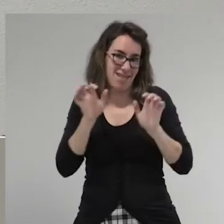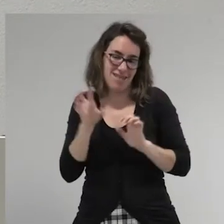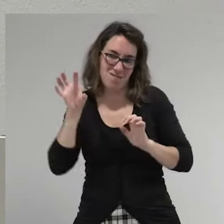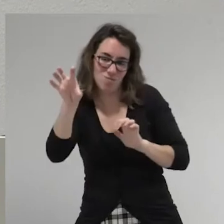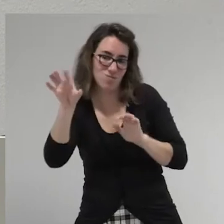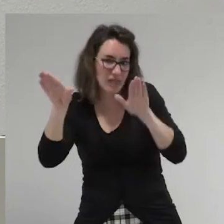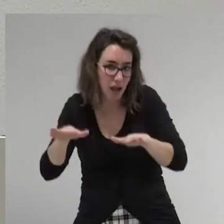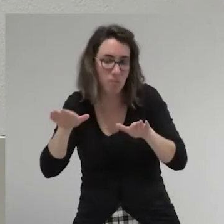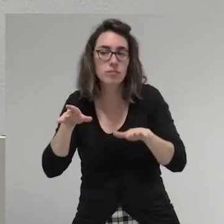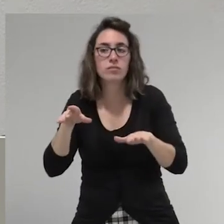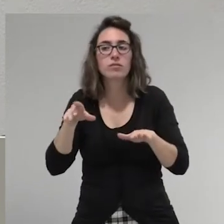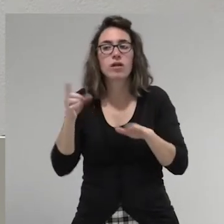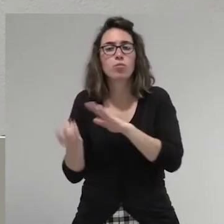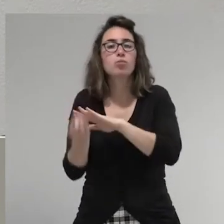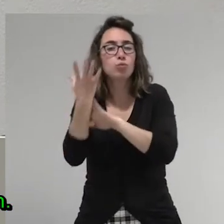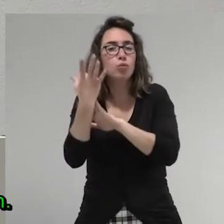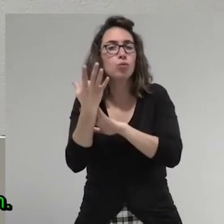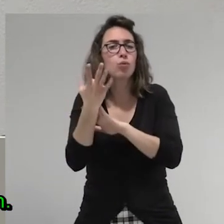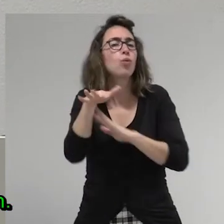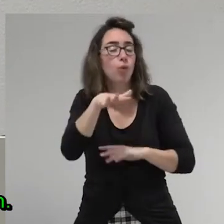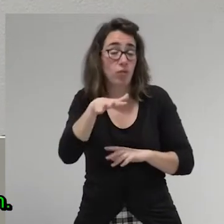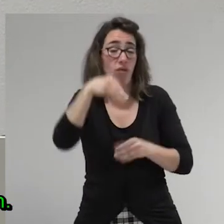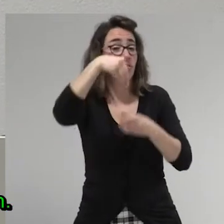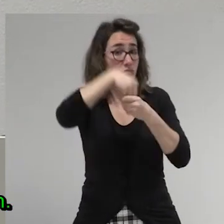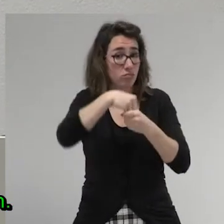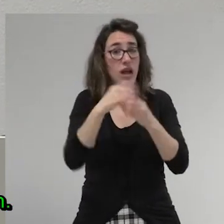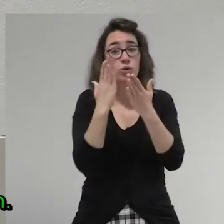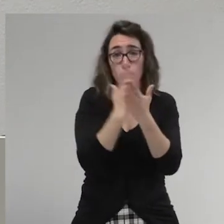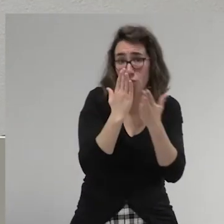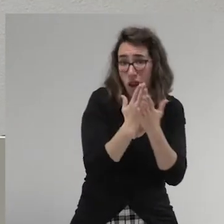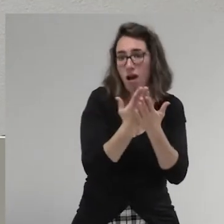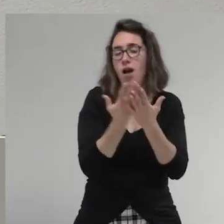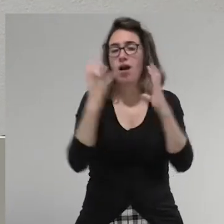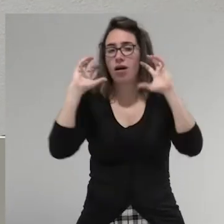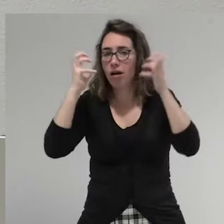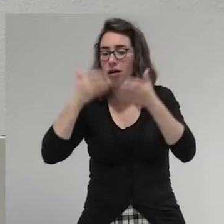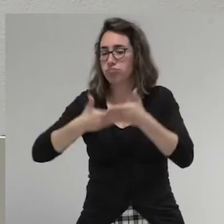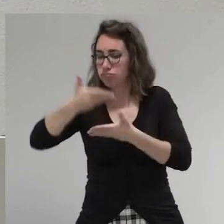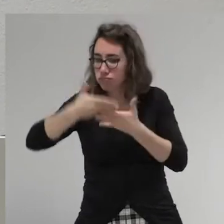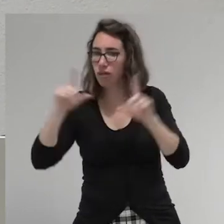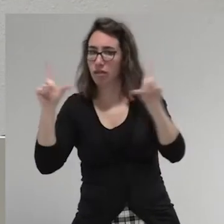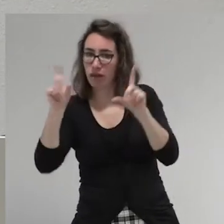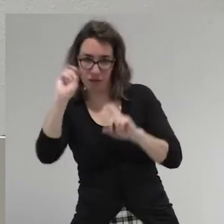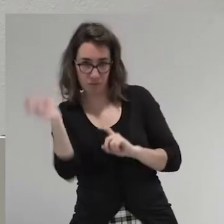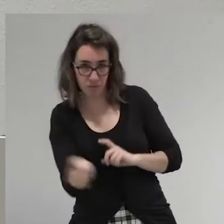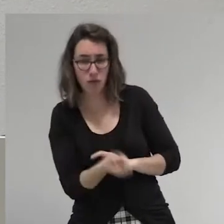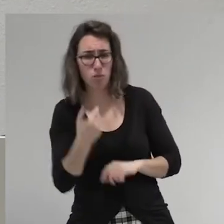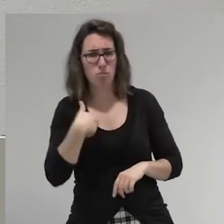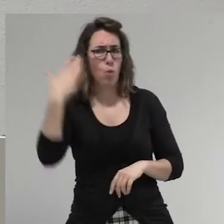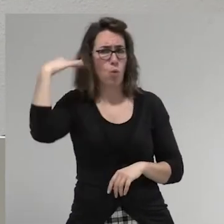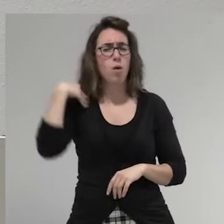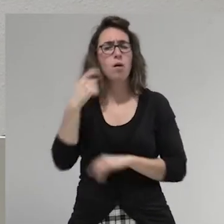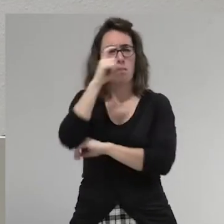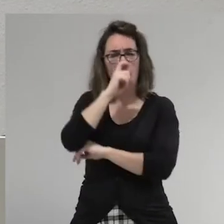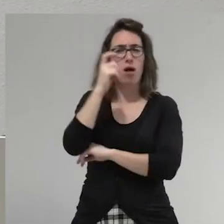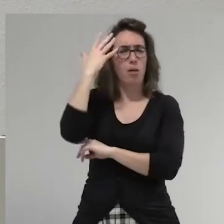que también se ha dado a partir de la escuela, a partir de los medios de comunicación. Quiero decir que yo recuerdo cómo se nos enseñó, yo